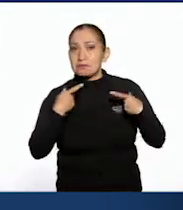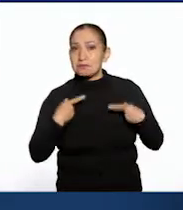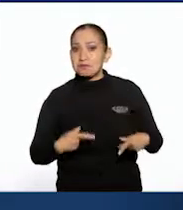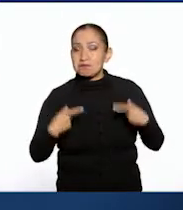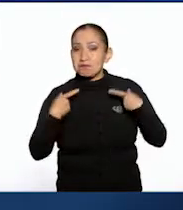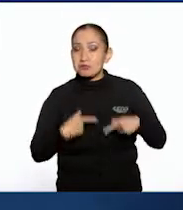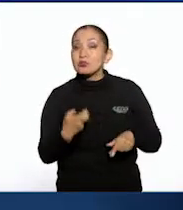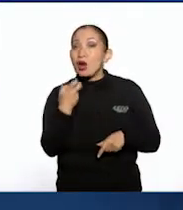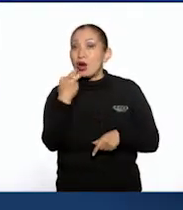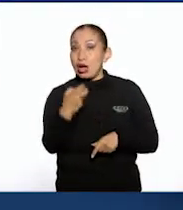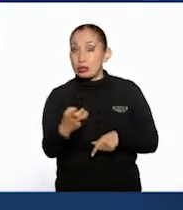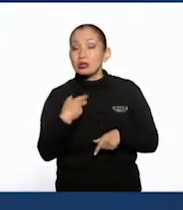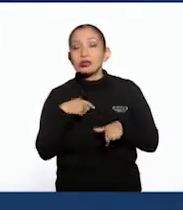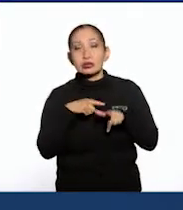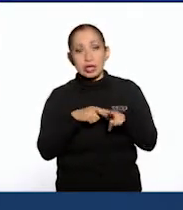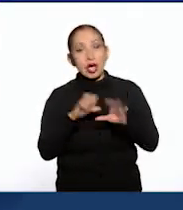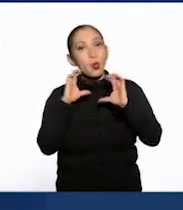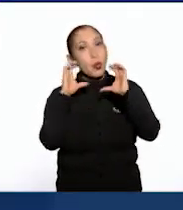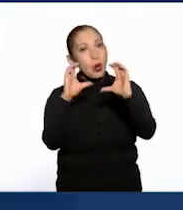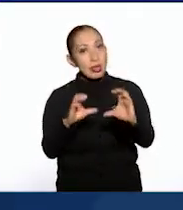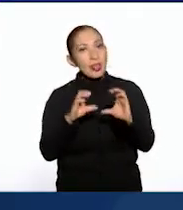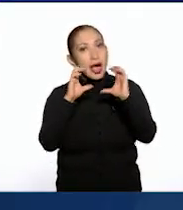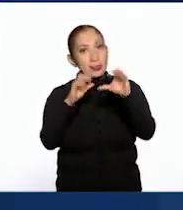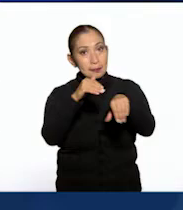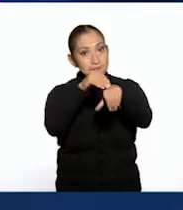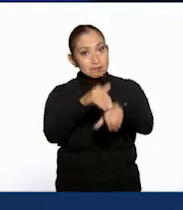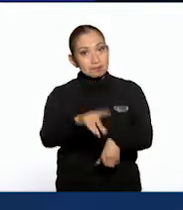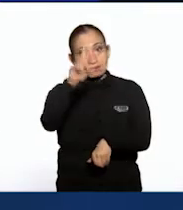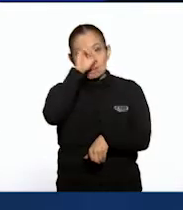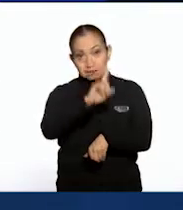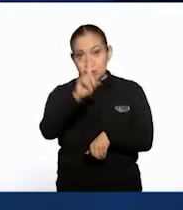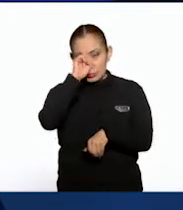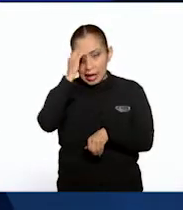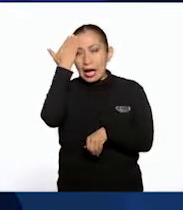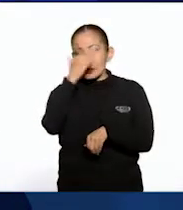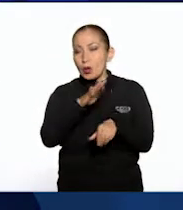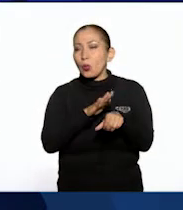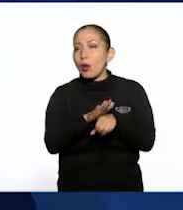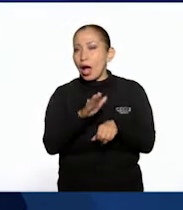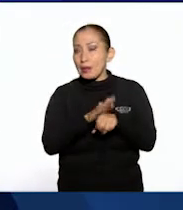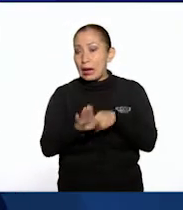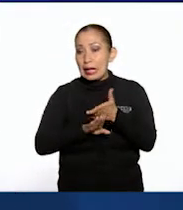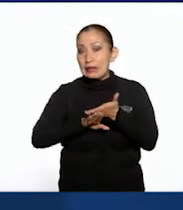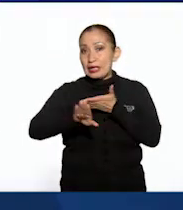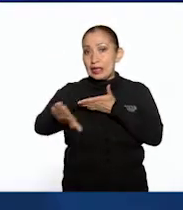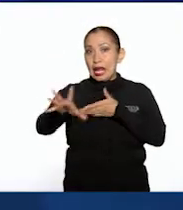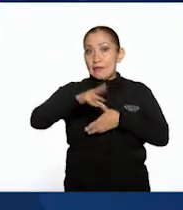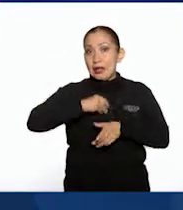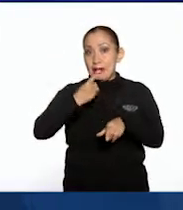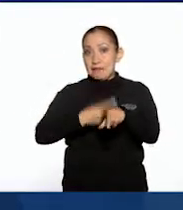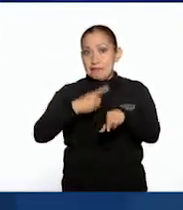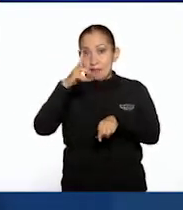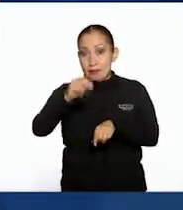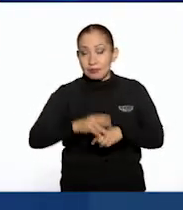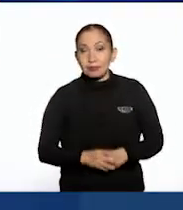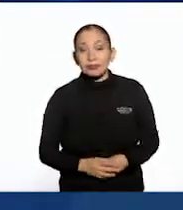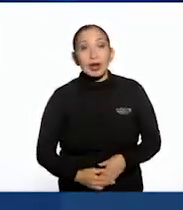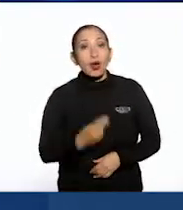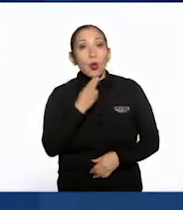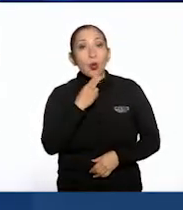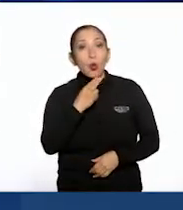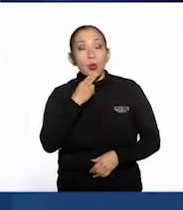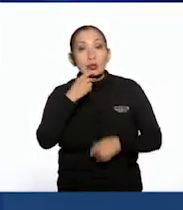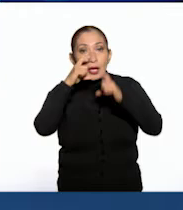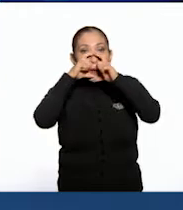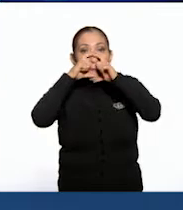personas. Por eso hay que continuar cuidándonos siguiendo las buenas prácticas que ya todos conocemos para evitar contagiarnos.